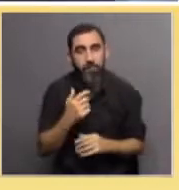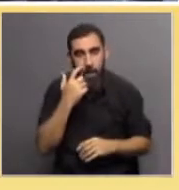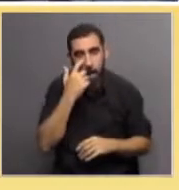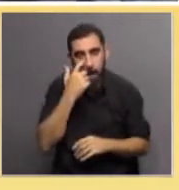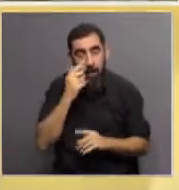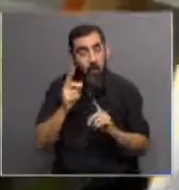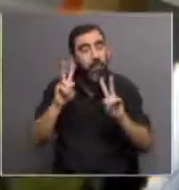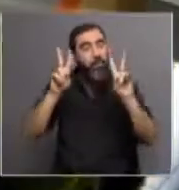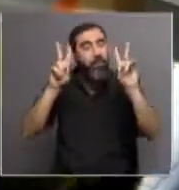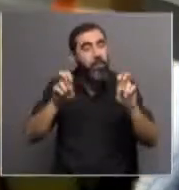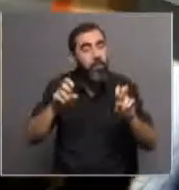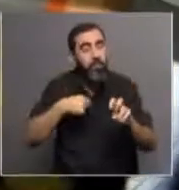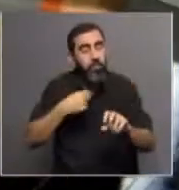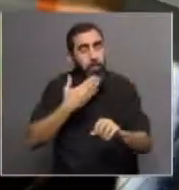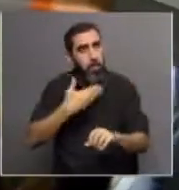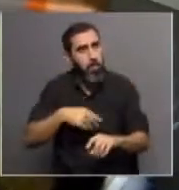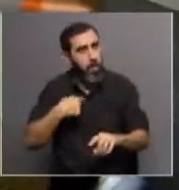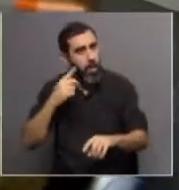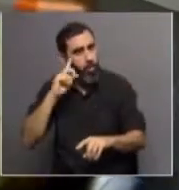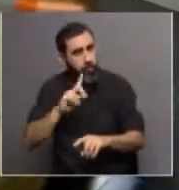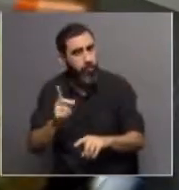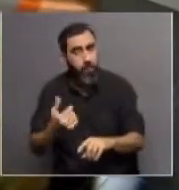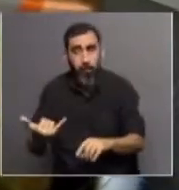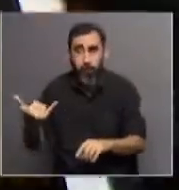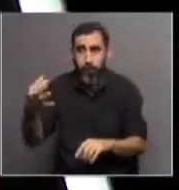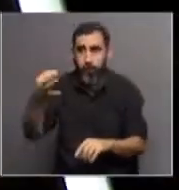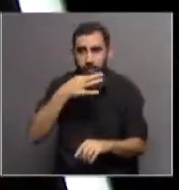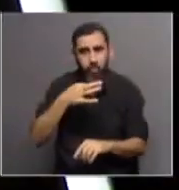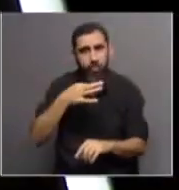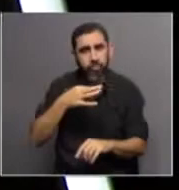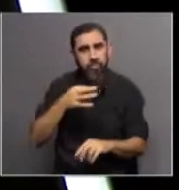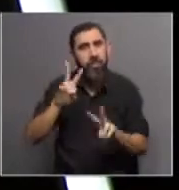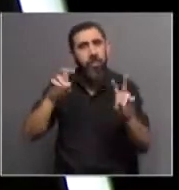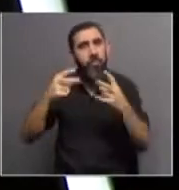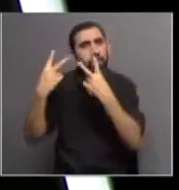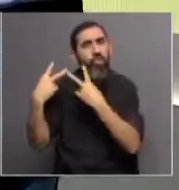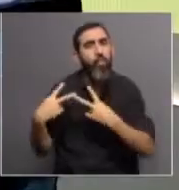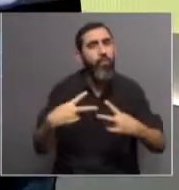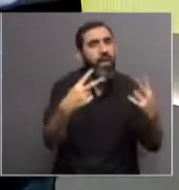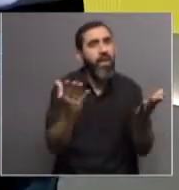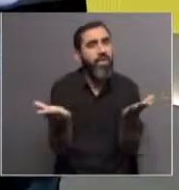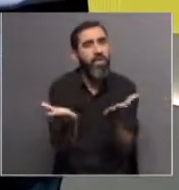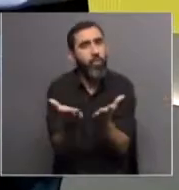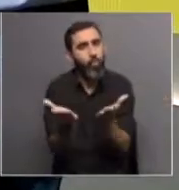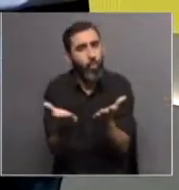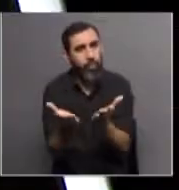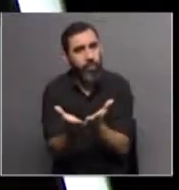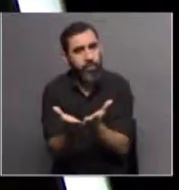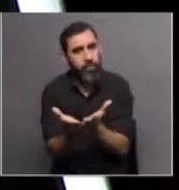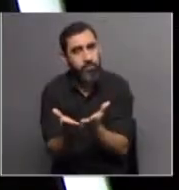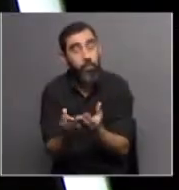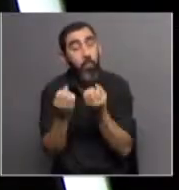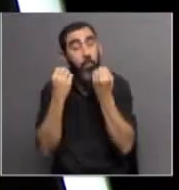un tema que me llama la atención, me lo comentaron hace unos días, y tiene que ver con los viajes estudiantiles, ¿no? Tenemos en cuenta que